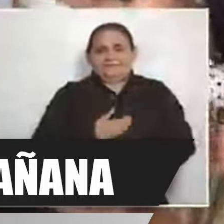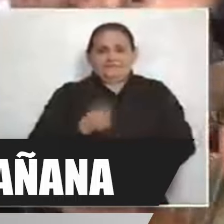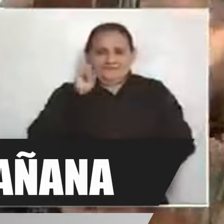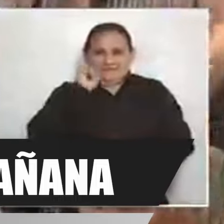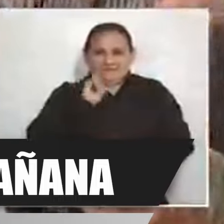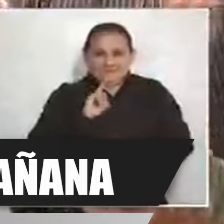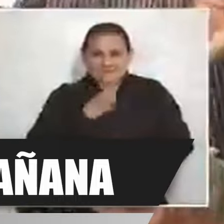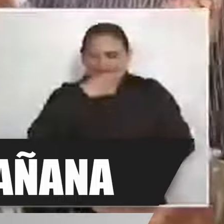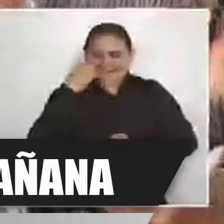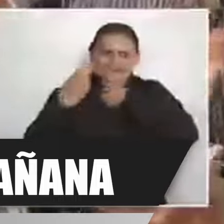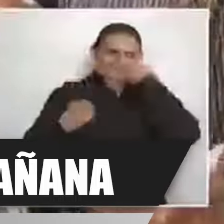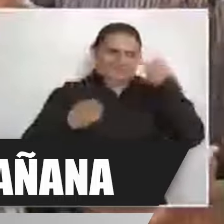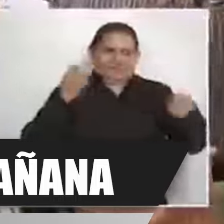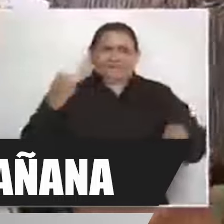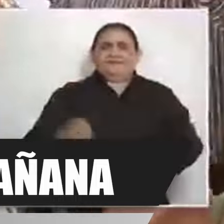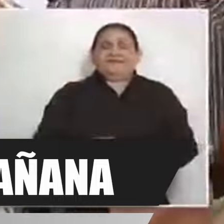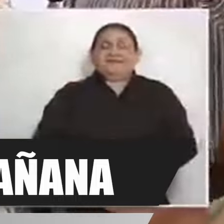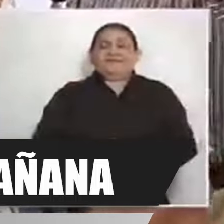Fíjense,